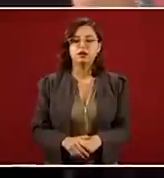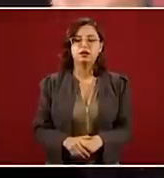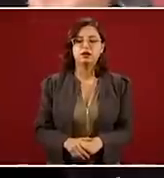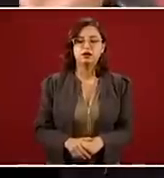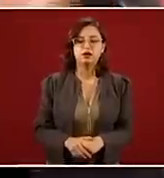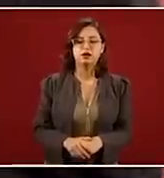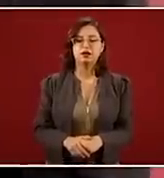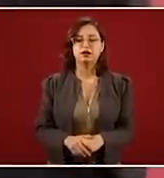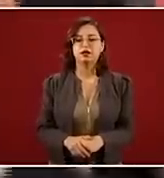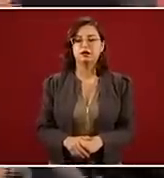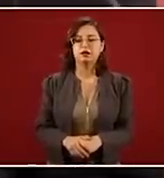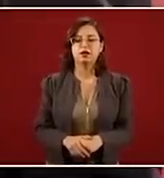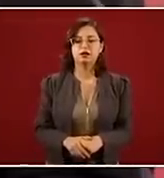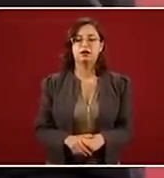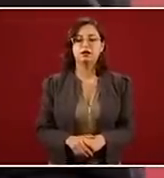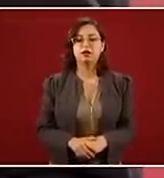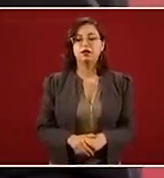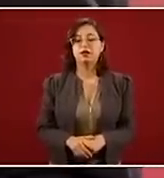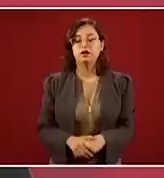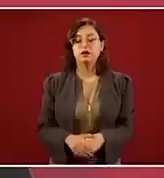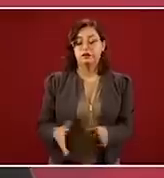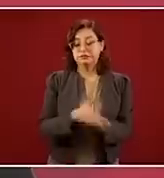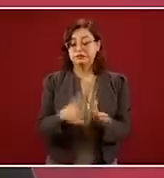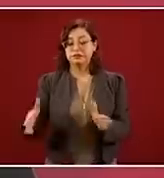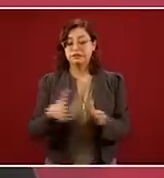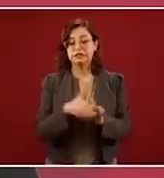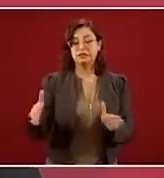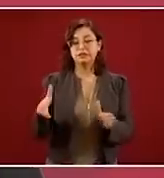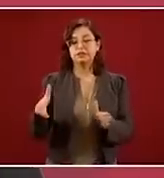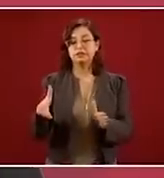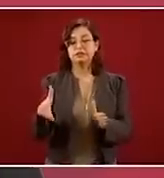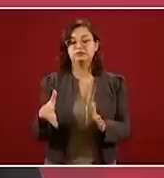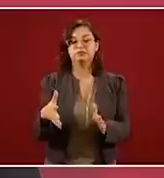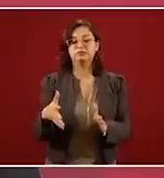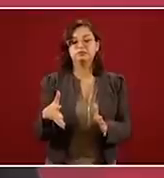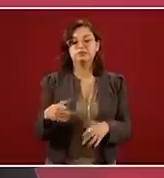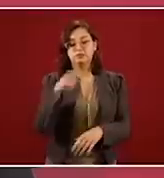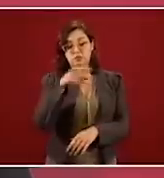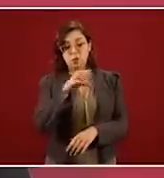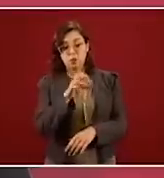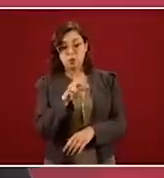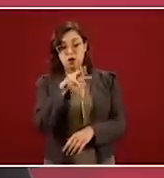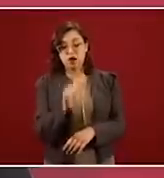extienden, ¿sí?, la exoneración a Moreira.